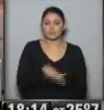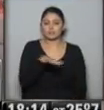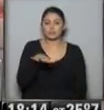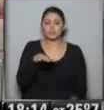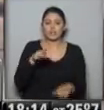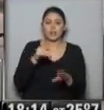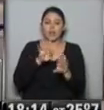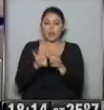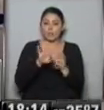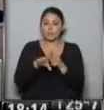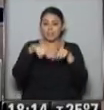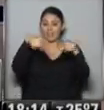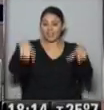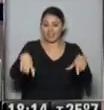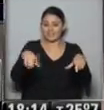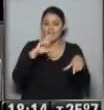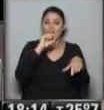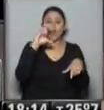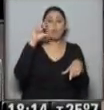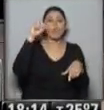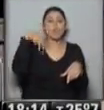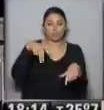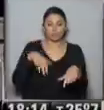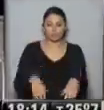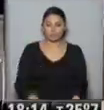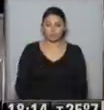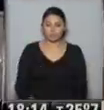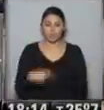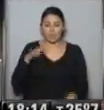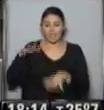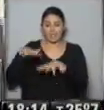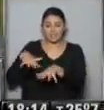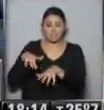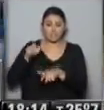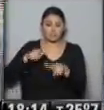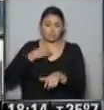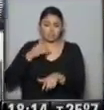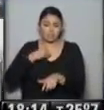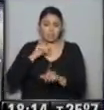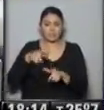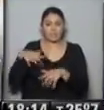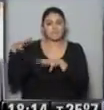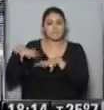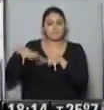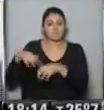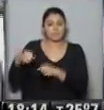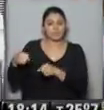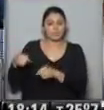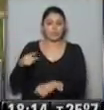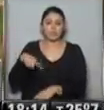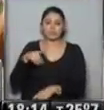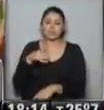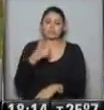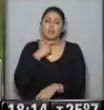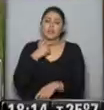la puerta de la cancha de Colón cuando hinchas, simpatizantes, pero sobre todo barra bravas, se disponían